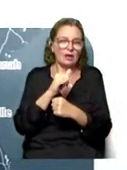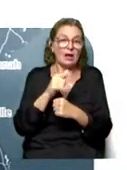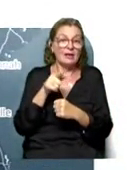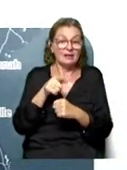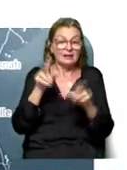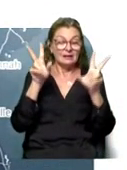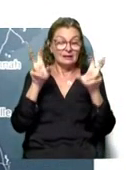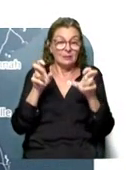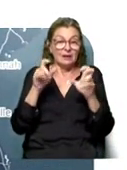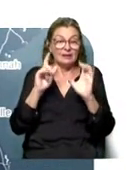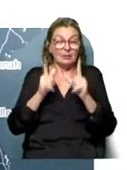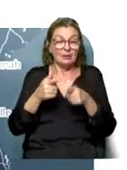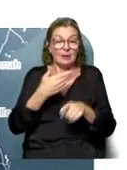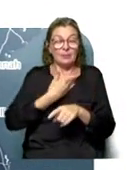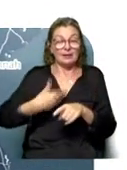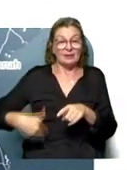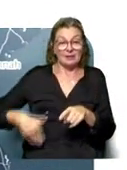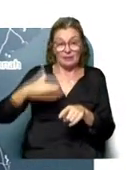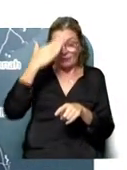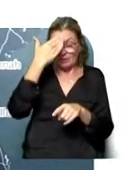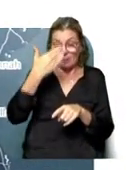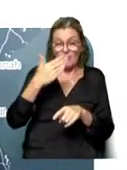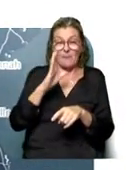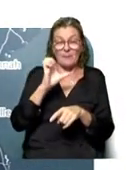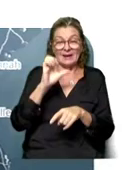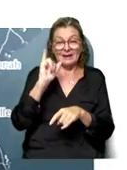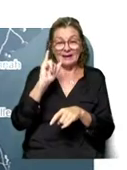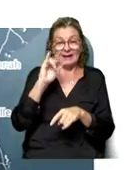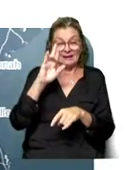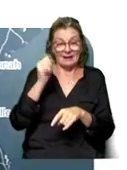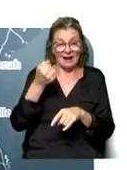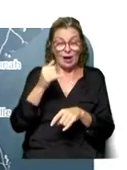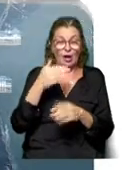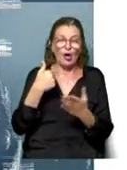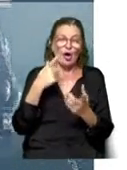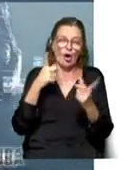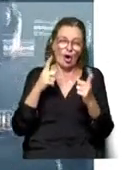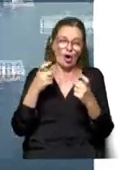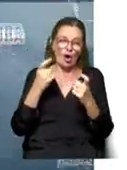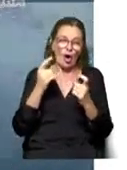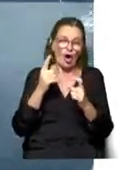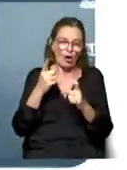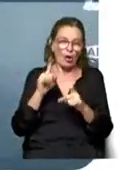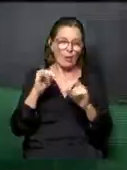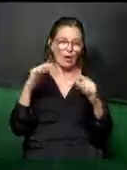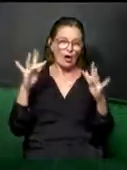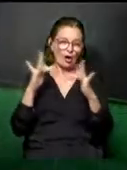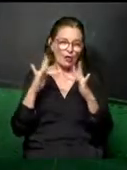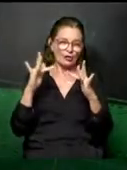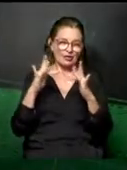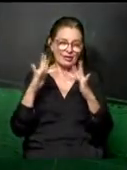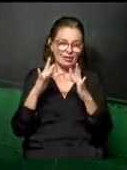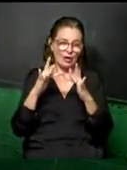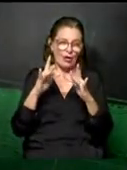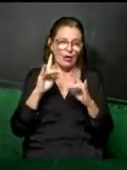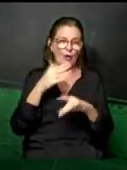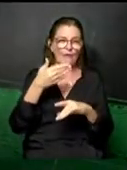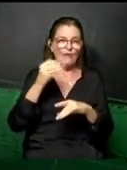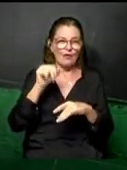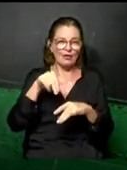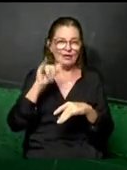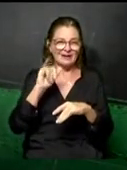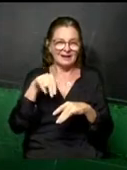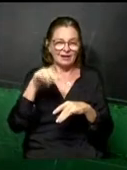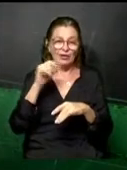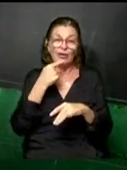tema, el presidente del Frente Amplio, Fernando Pereira, coincidió con lo planteado por el politólogo Costa Bonino. En ese